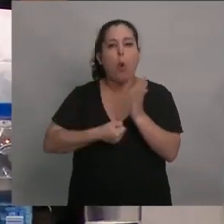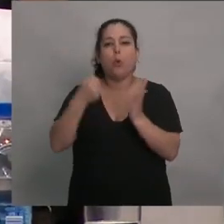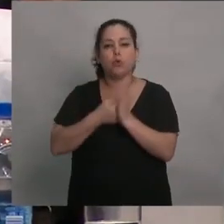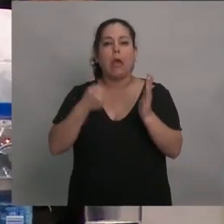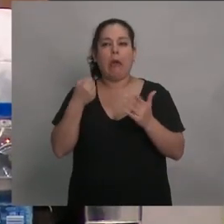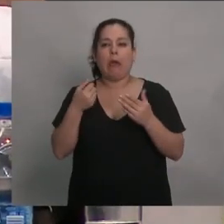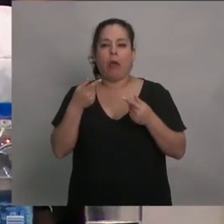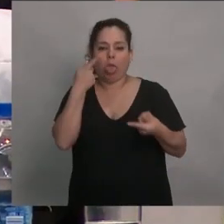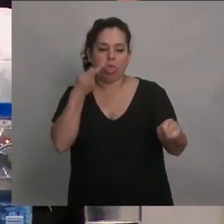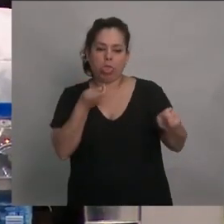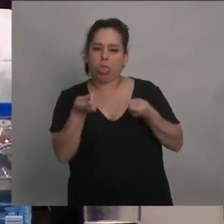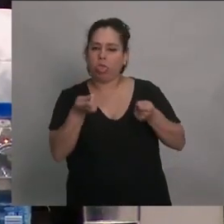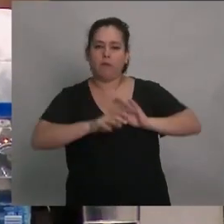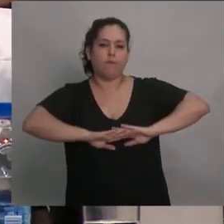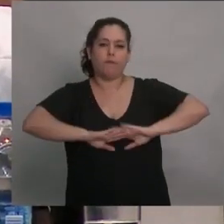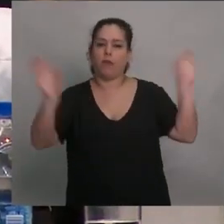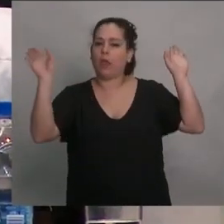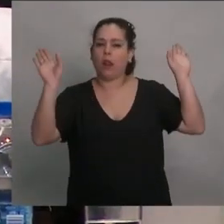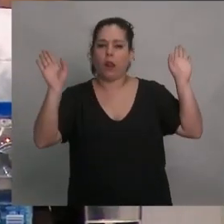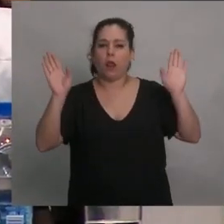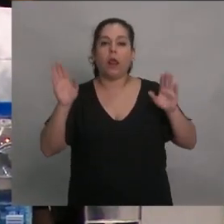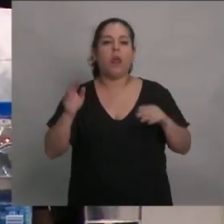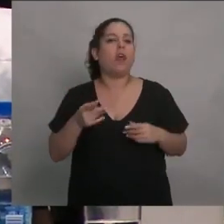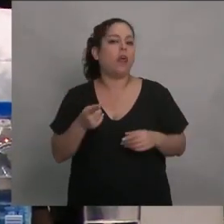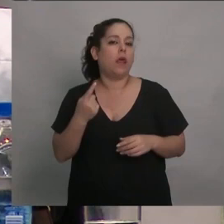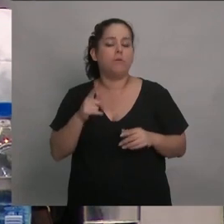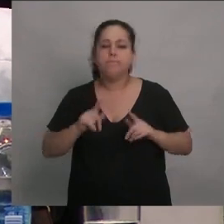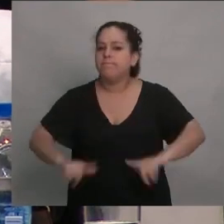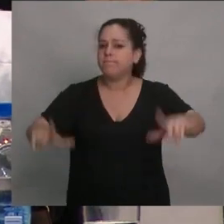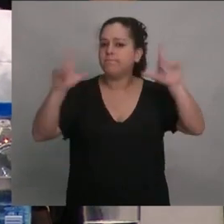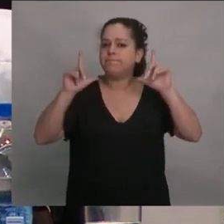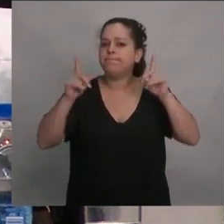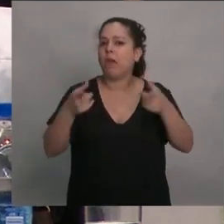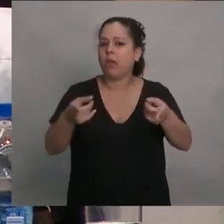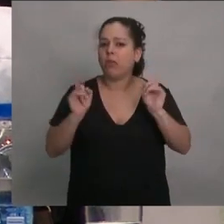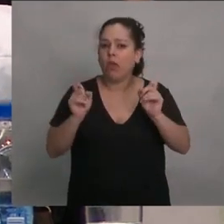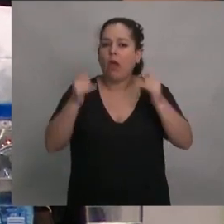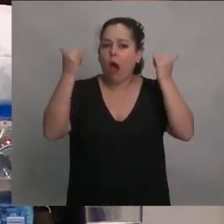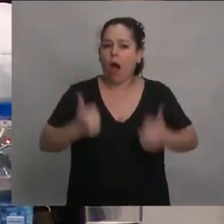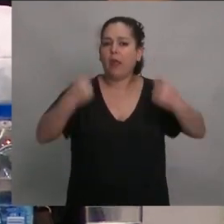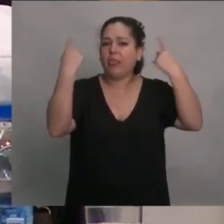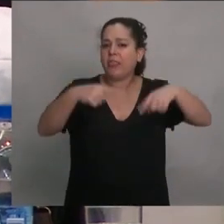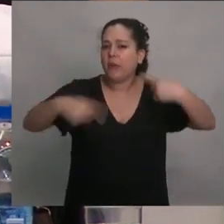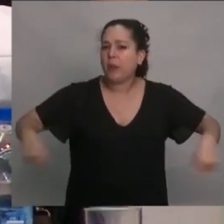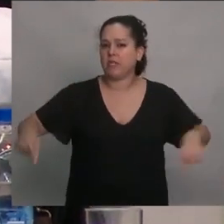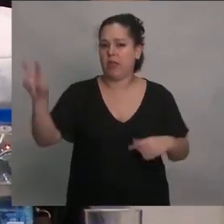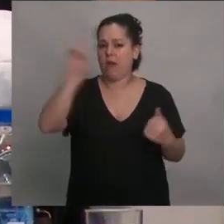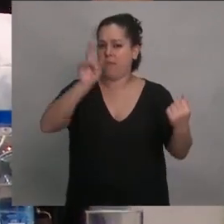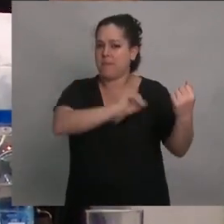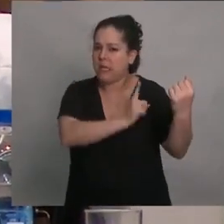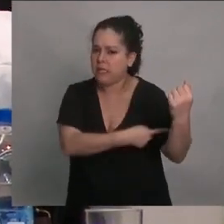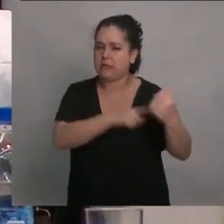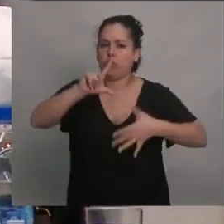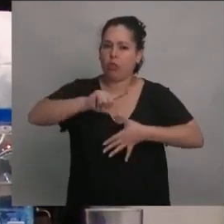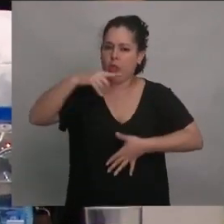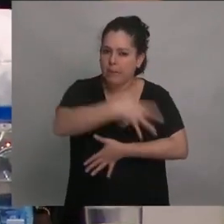la dominación y trae al centro las voces de las enormes diversidades feministas en este momento en América